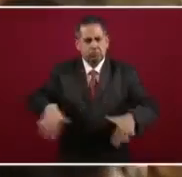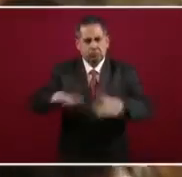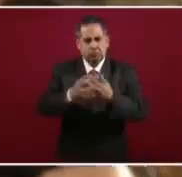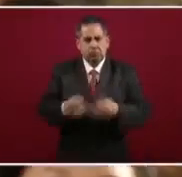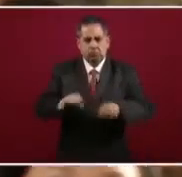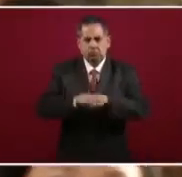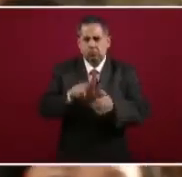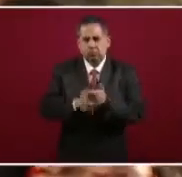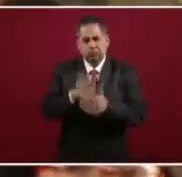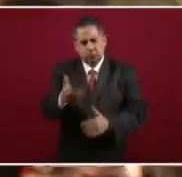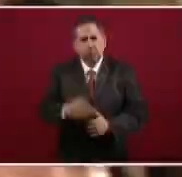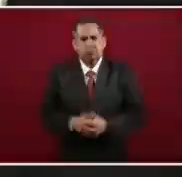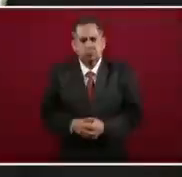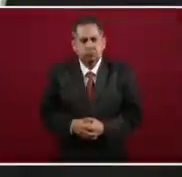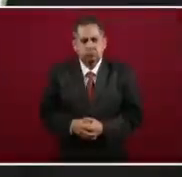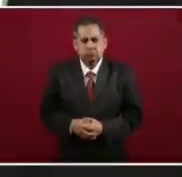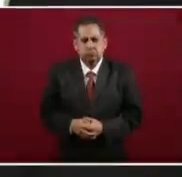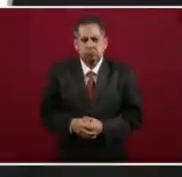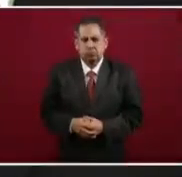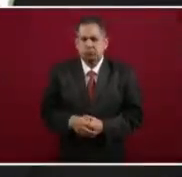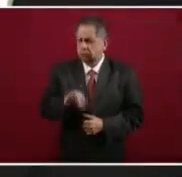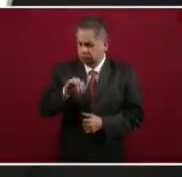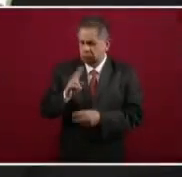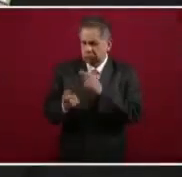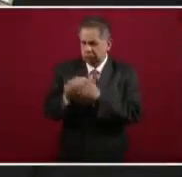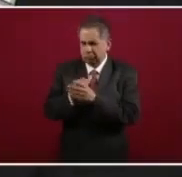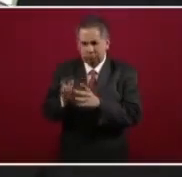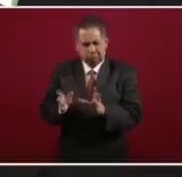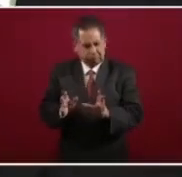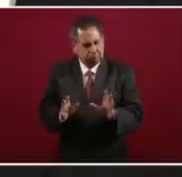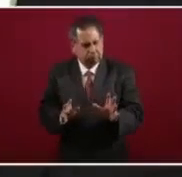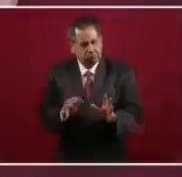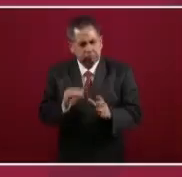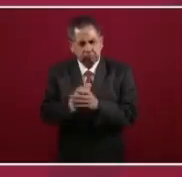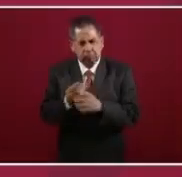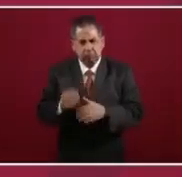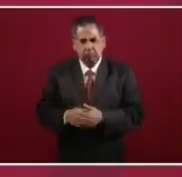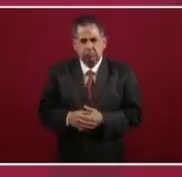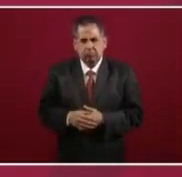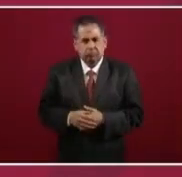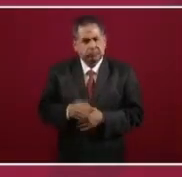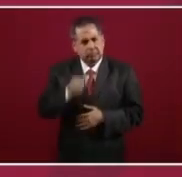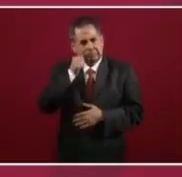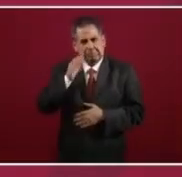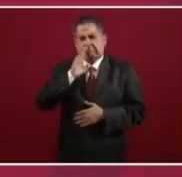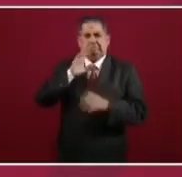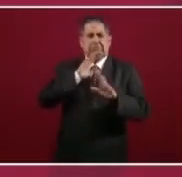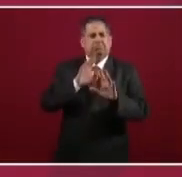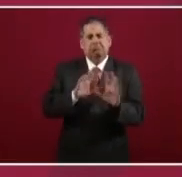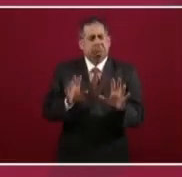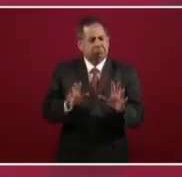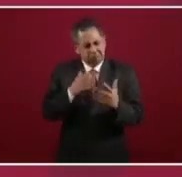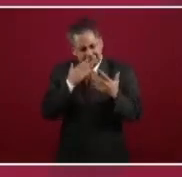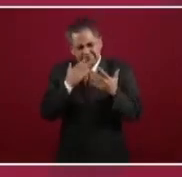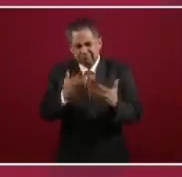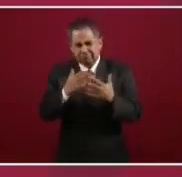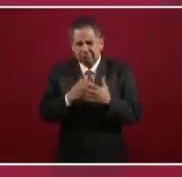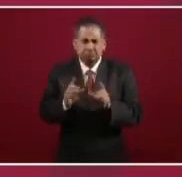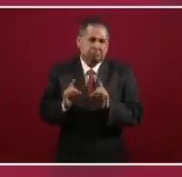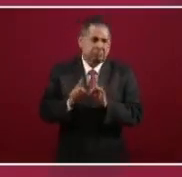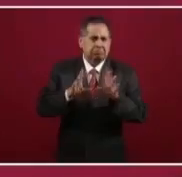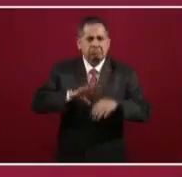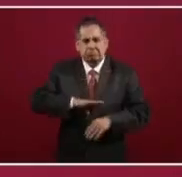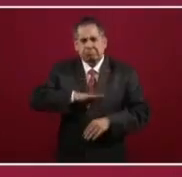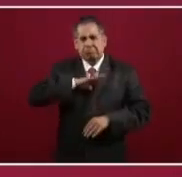social estoy hablando no se vale el que brote la